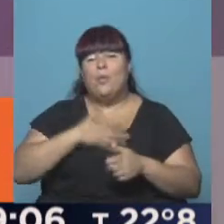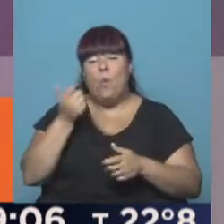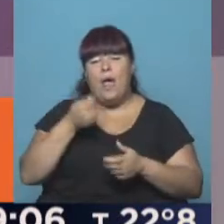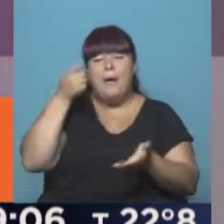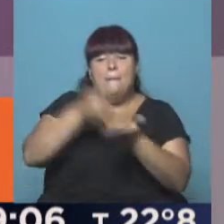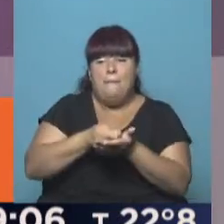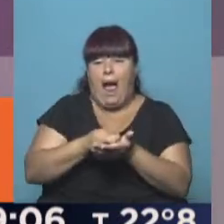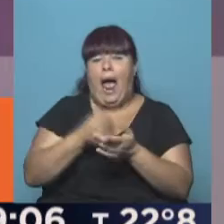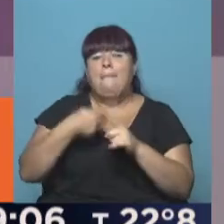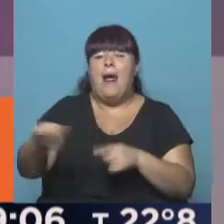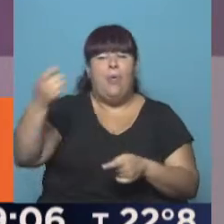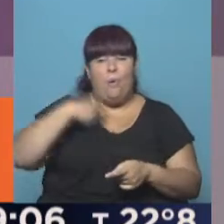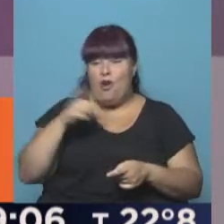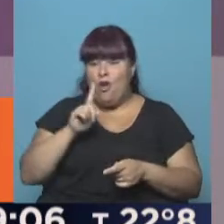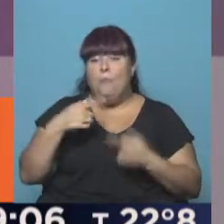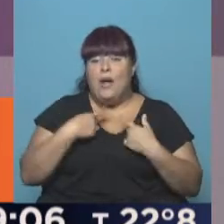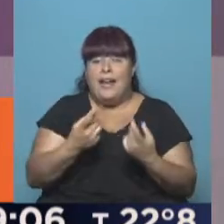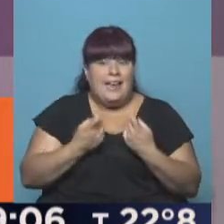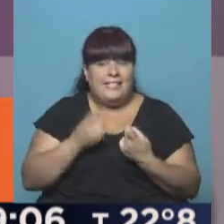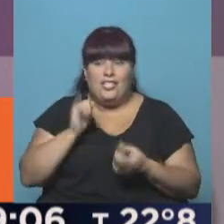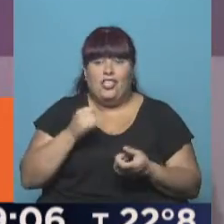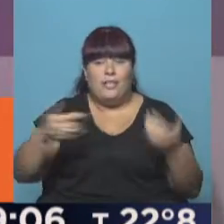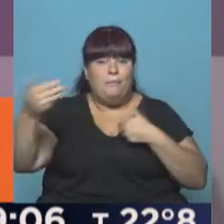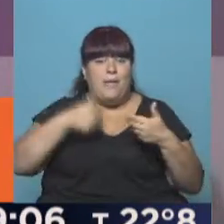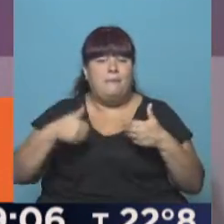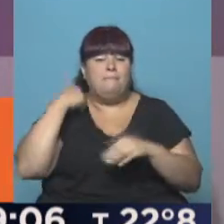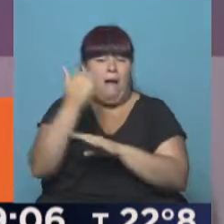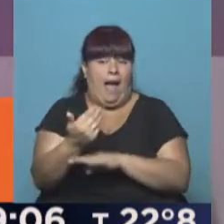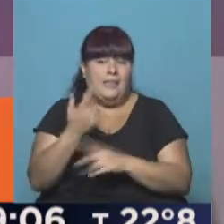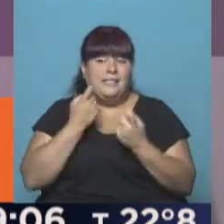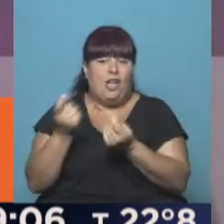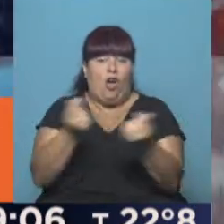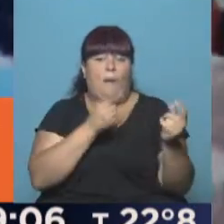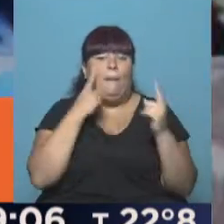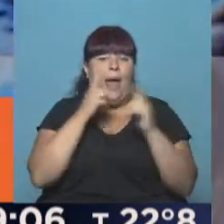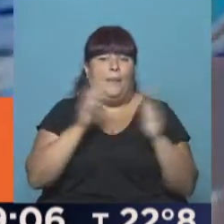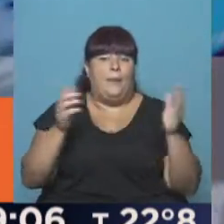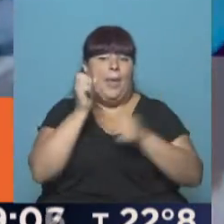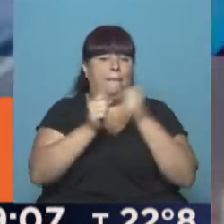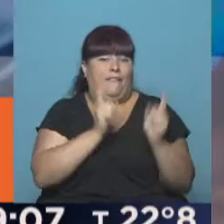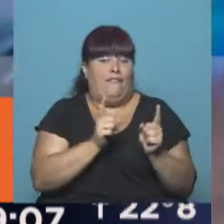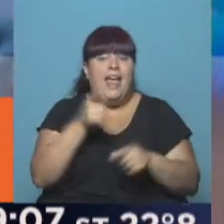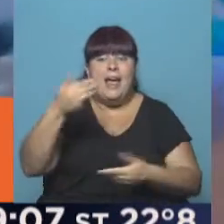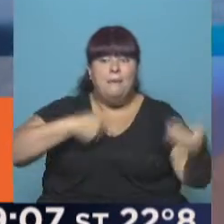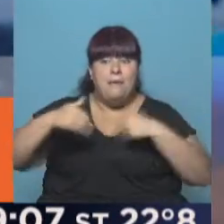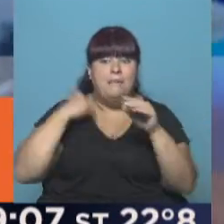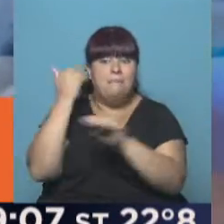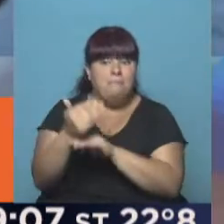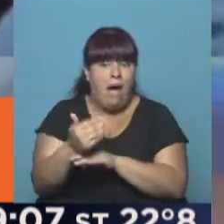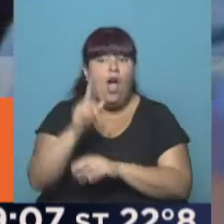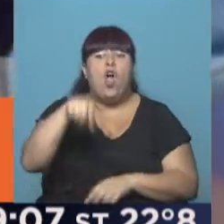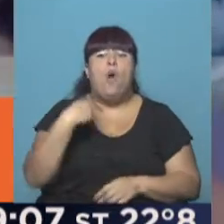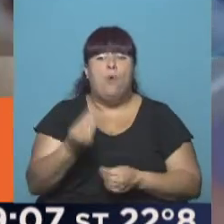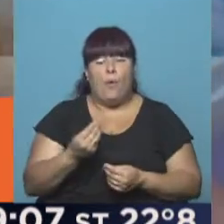invierte no porque le devuelvan impuestos sino porque tiene la demanda agregada que necesitamos para sostener las empresas y esa demanda agregada se